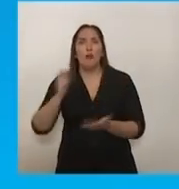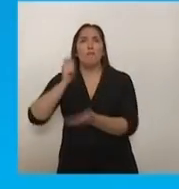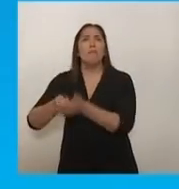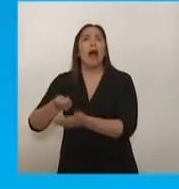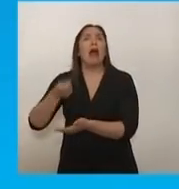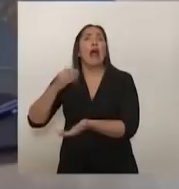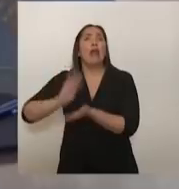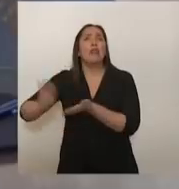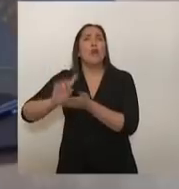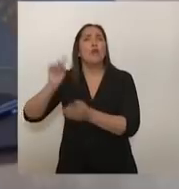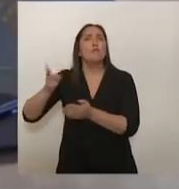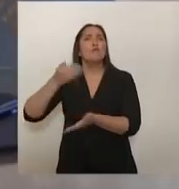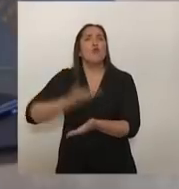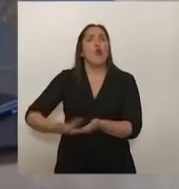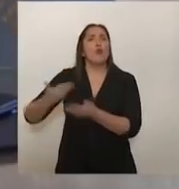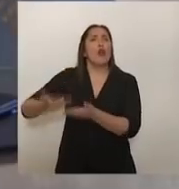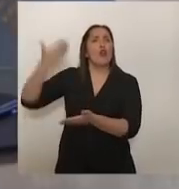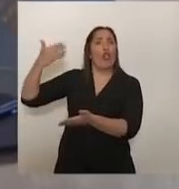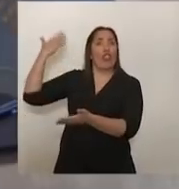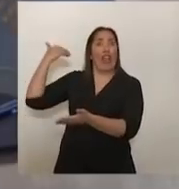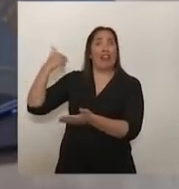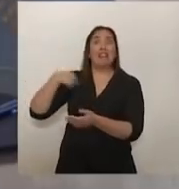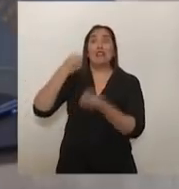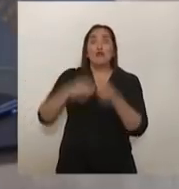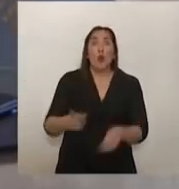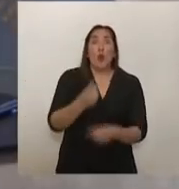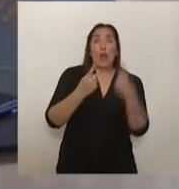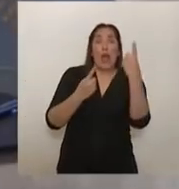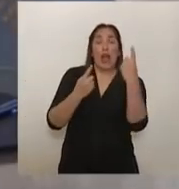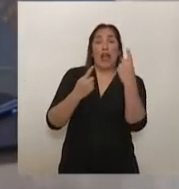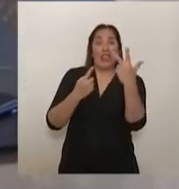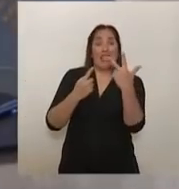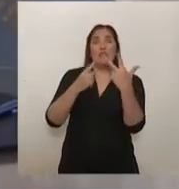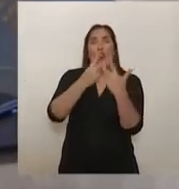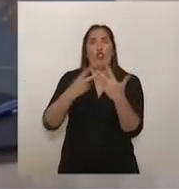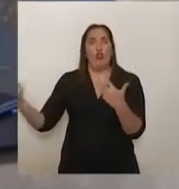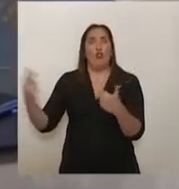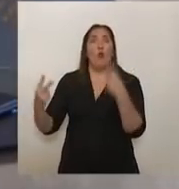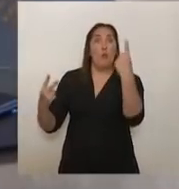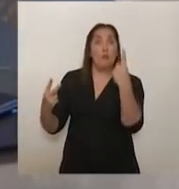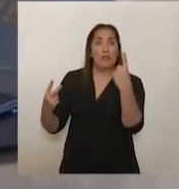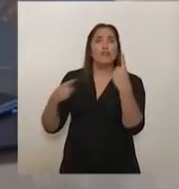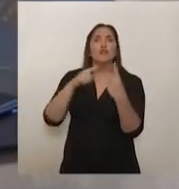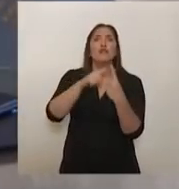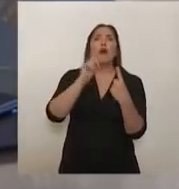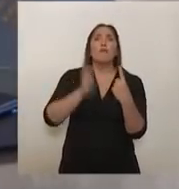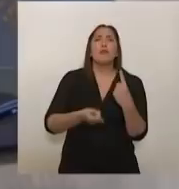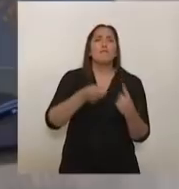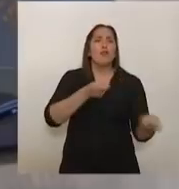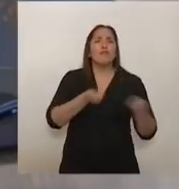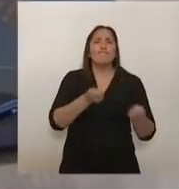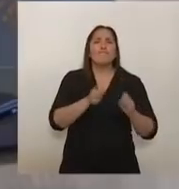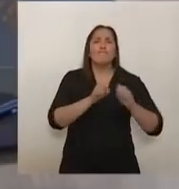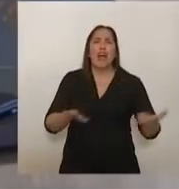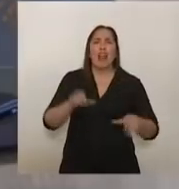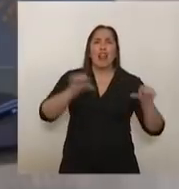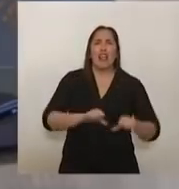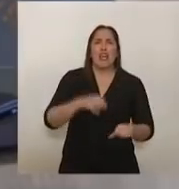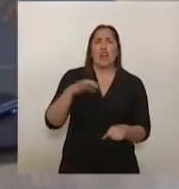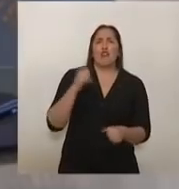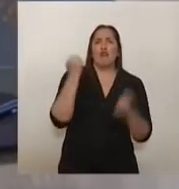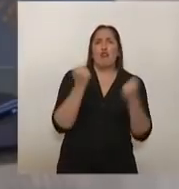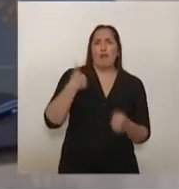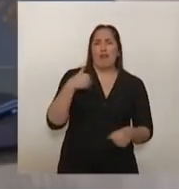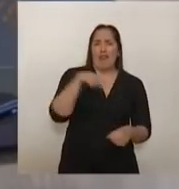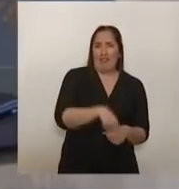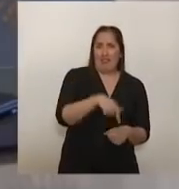anteriores al nuestro. El peso restante fue para pagar el déficit que tuvimos los primeros años y que este